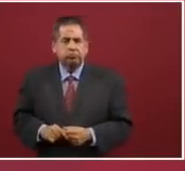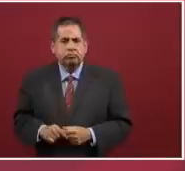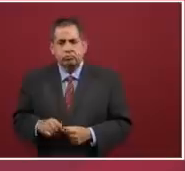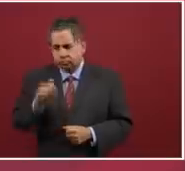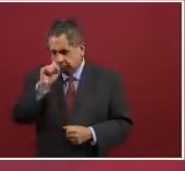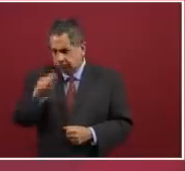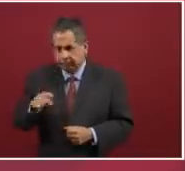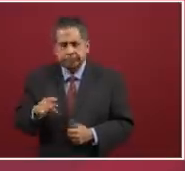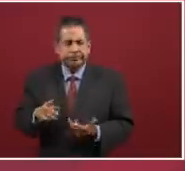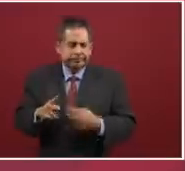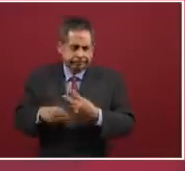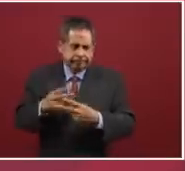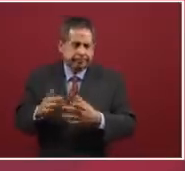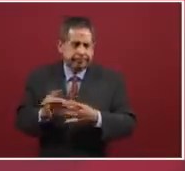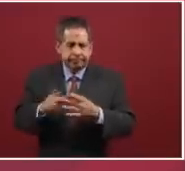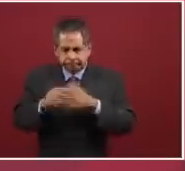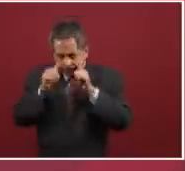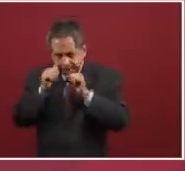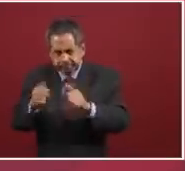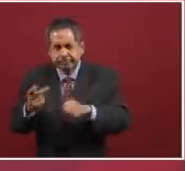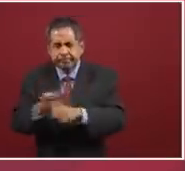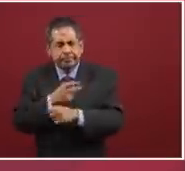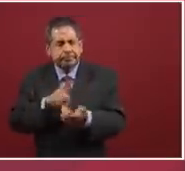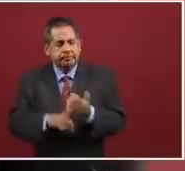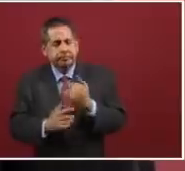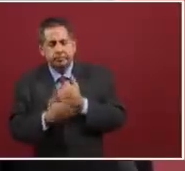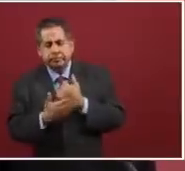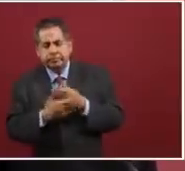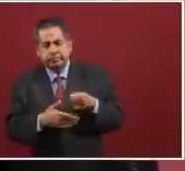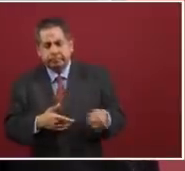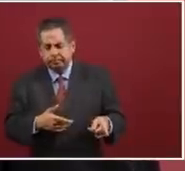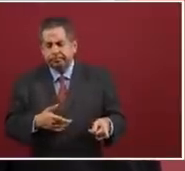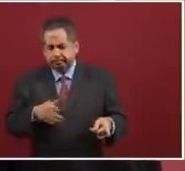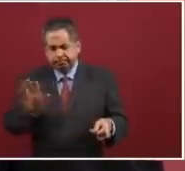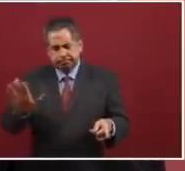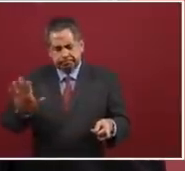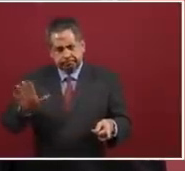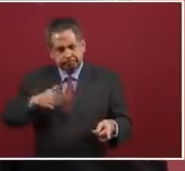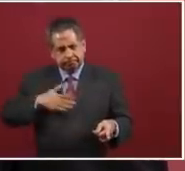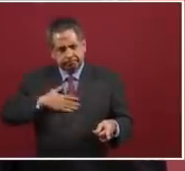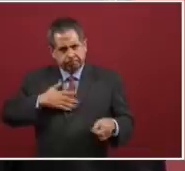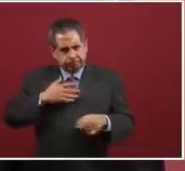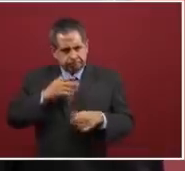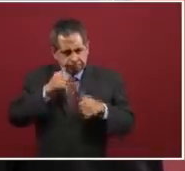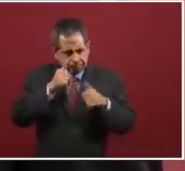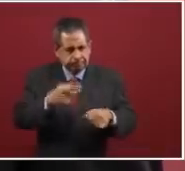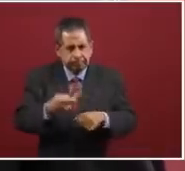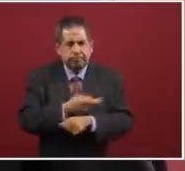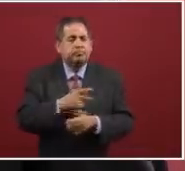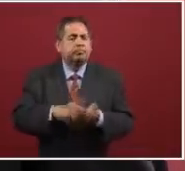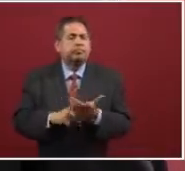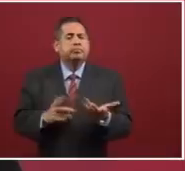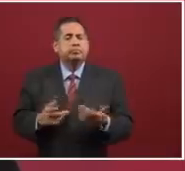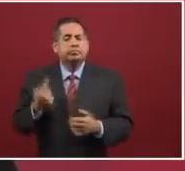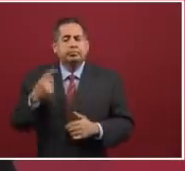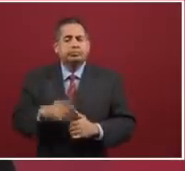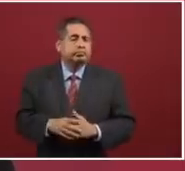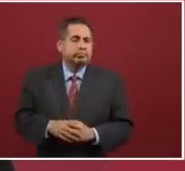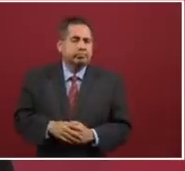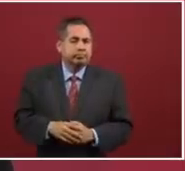Vamos a atender este asunto para